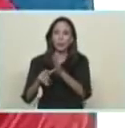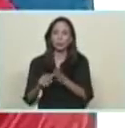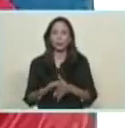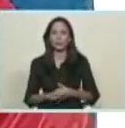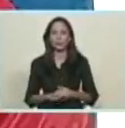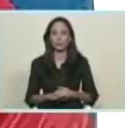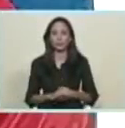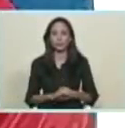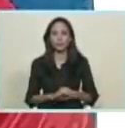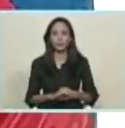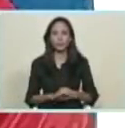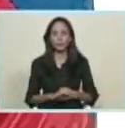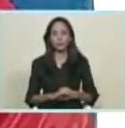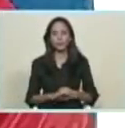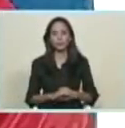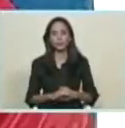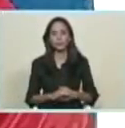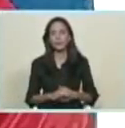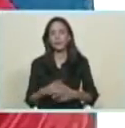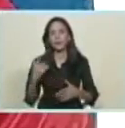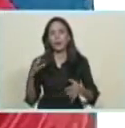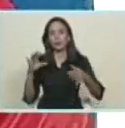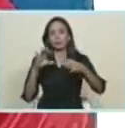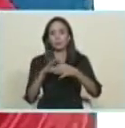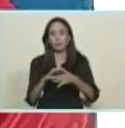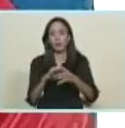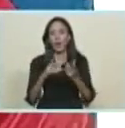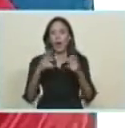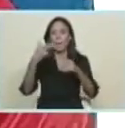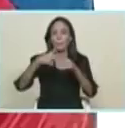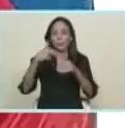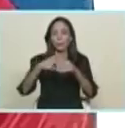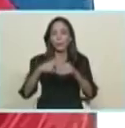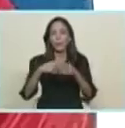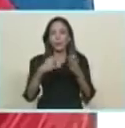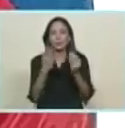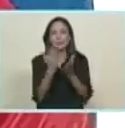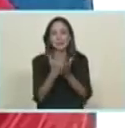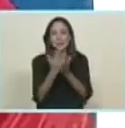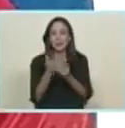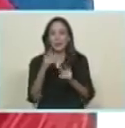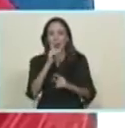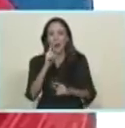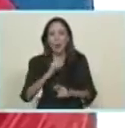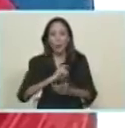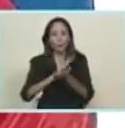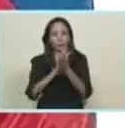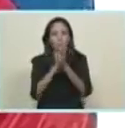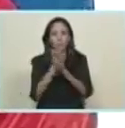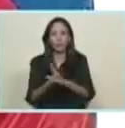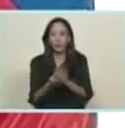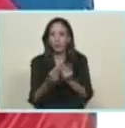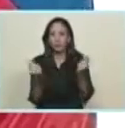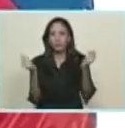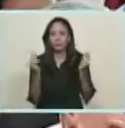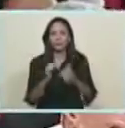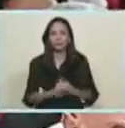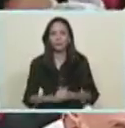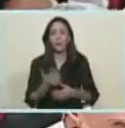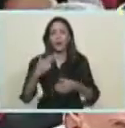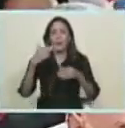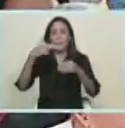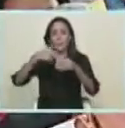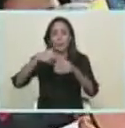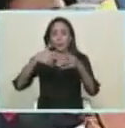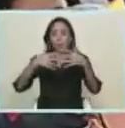asociados al capitalismo rentista petrolero más detestables que tenemos que acabar definitivamente en